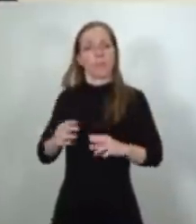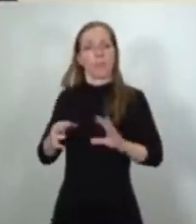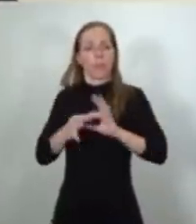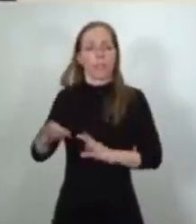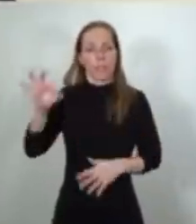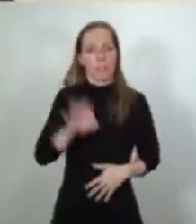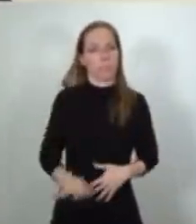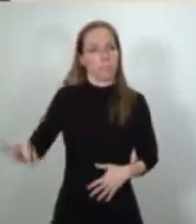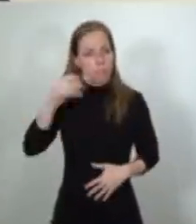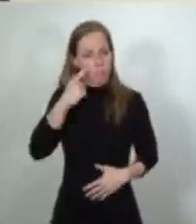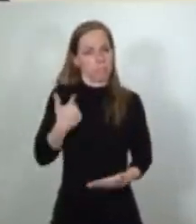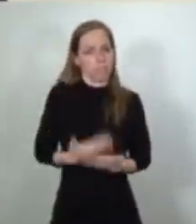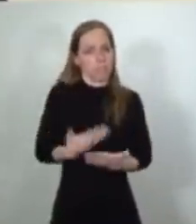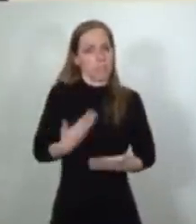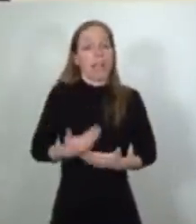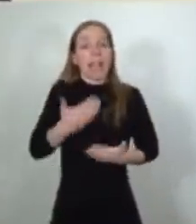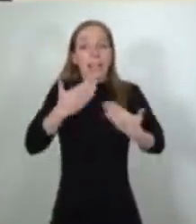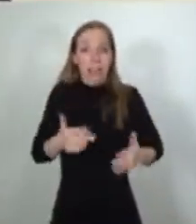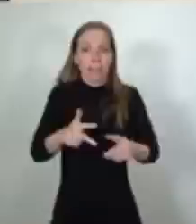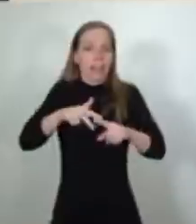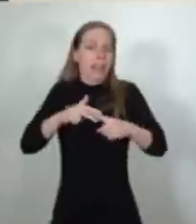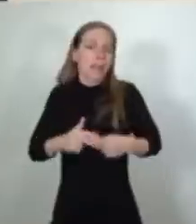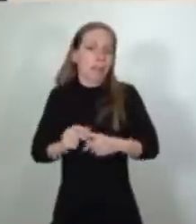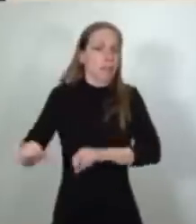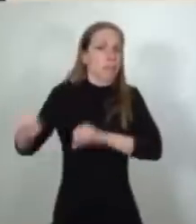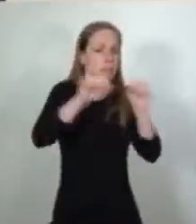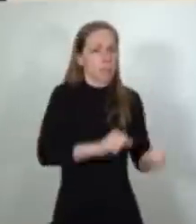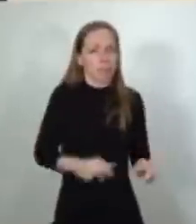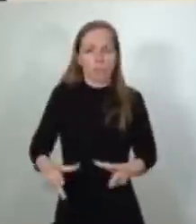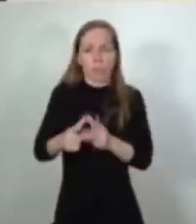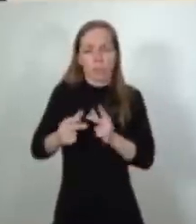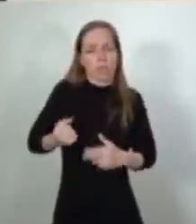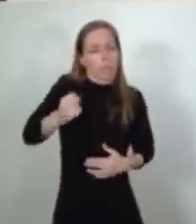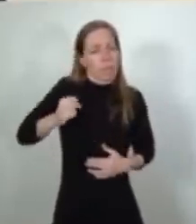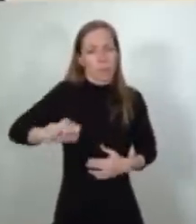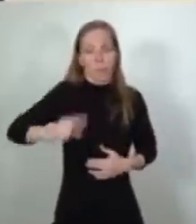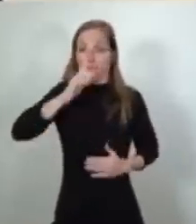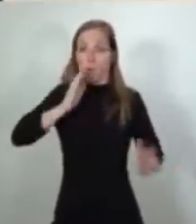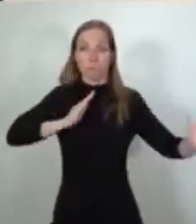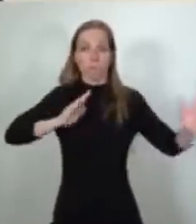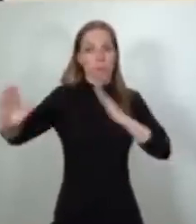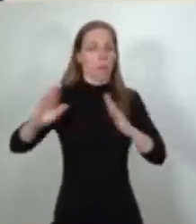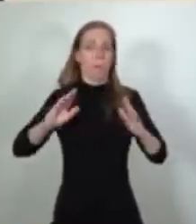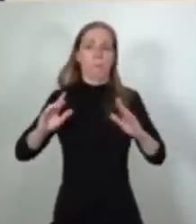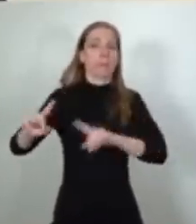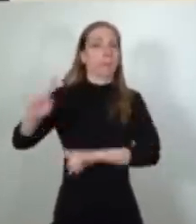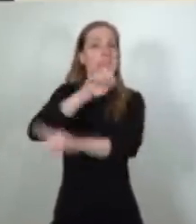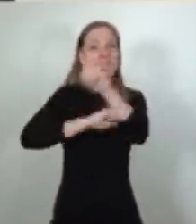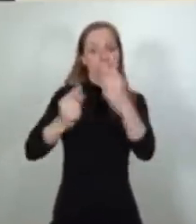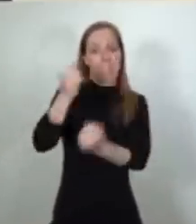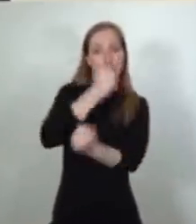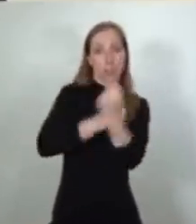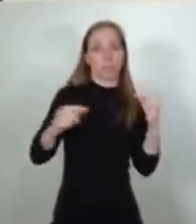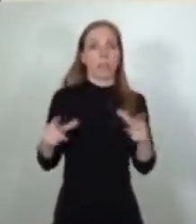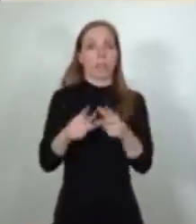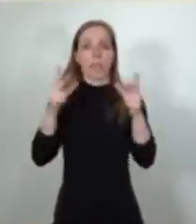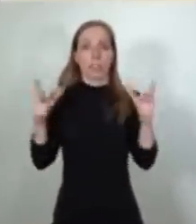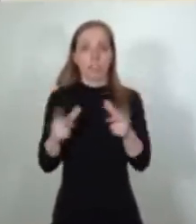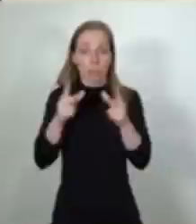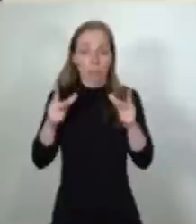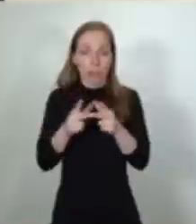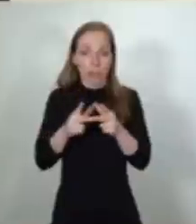con la herramienta de protección social más poderosa en un contexto de crisis económica y social que han sido los